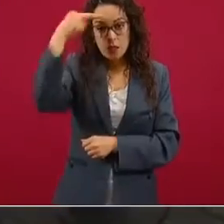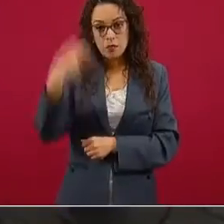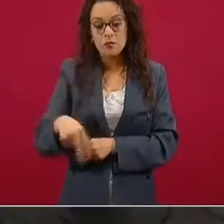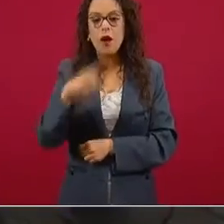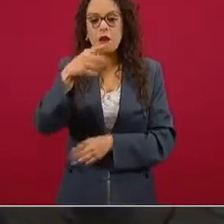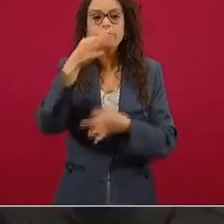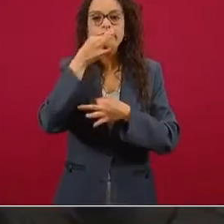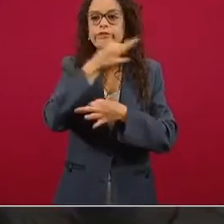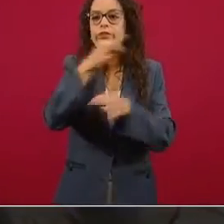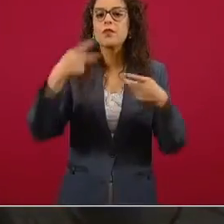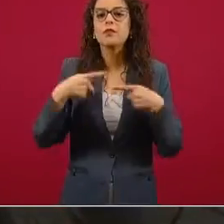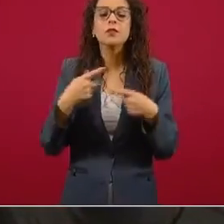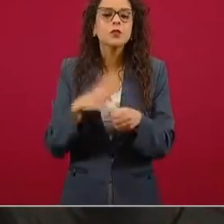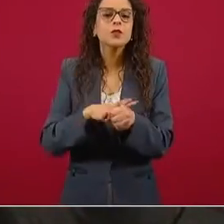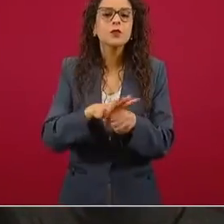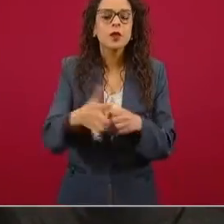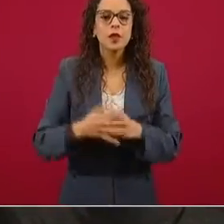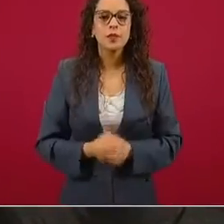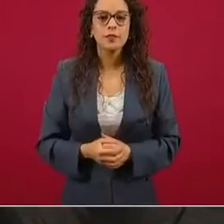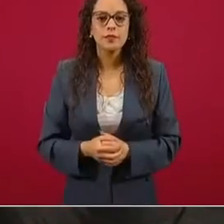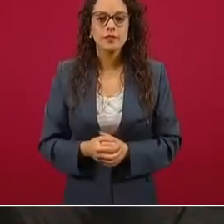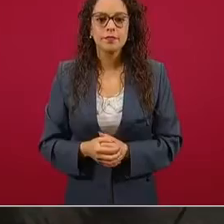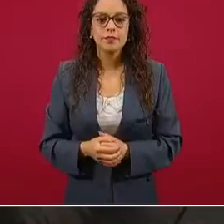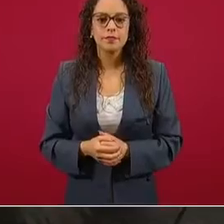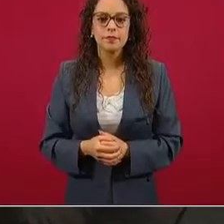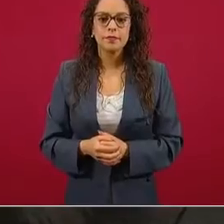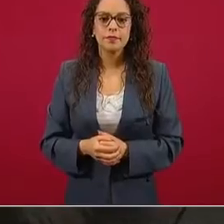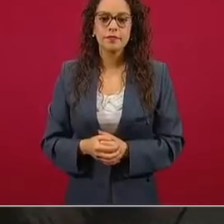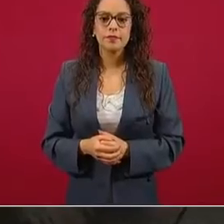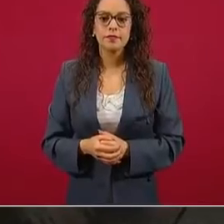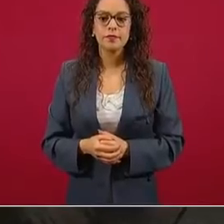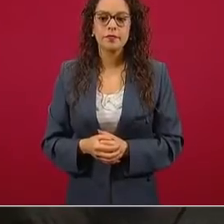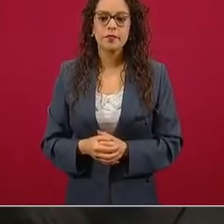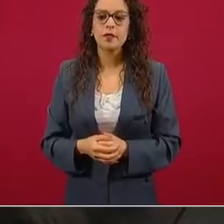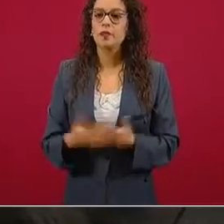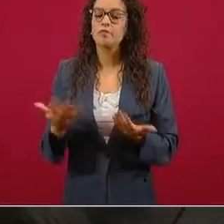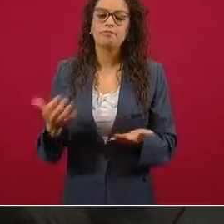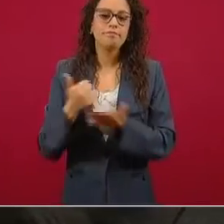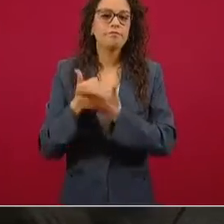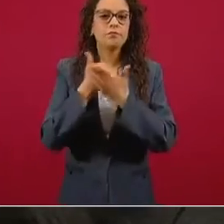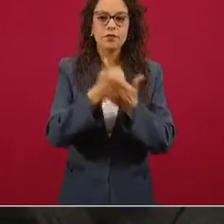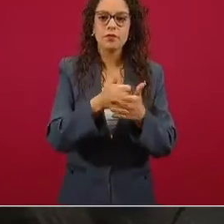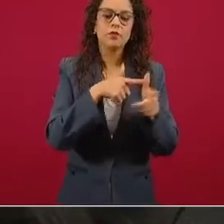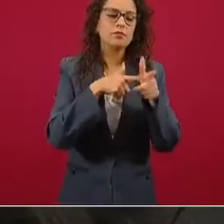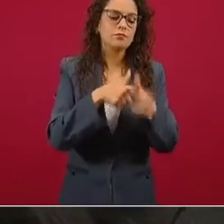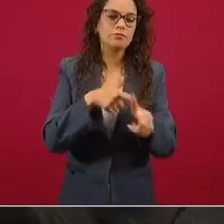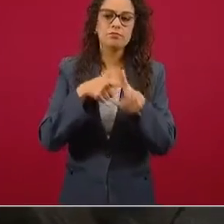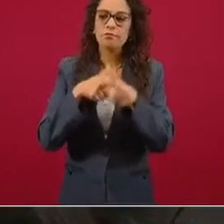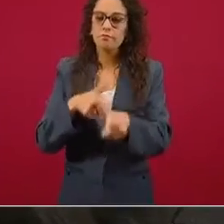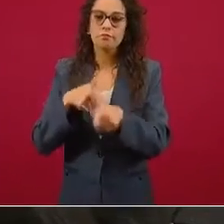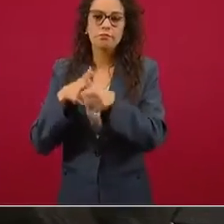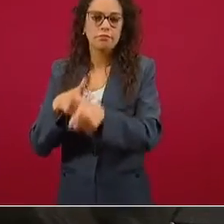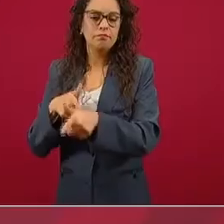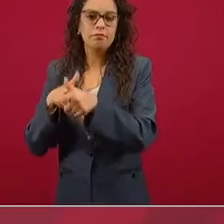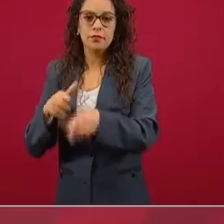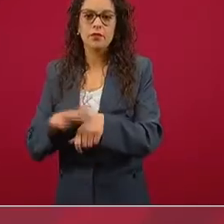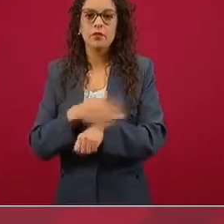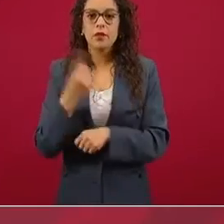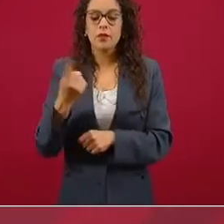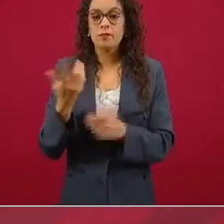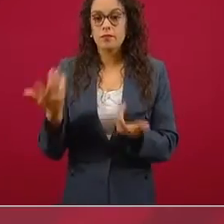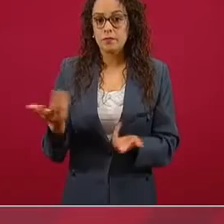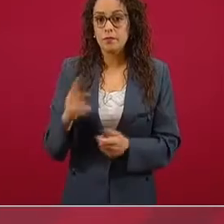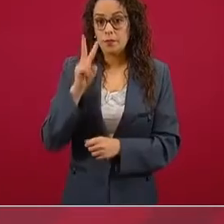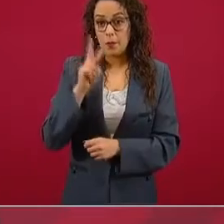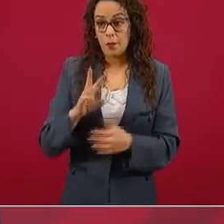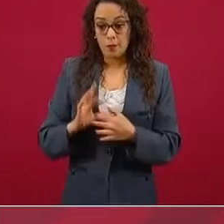Pues seguir ayudando, porque la colaboración de la gente, la participación de los